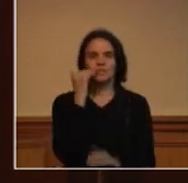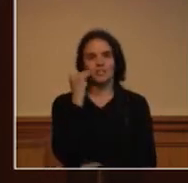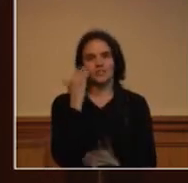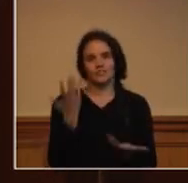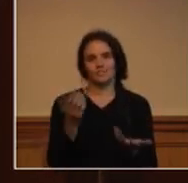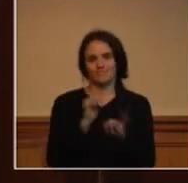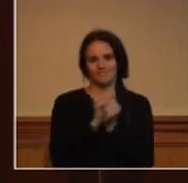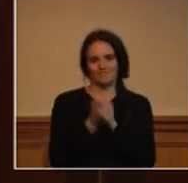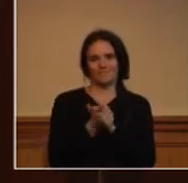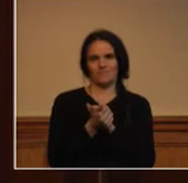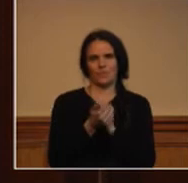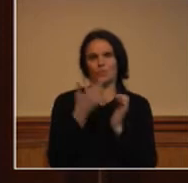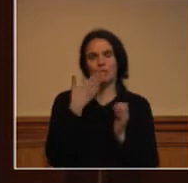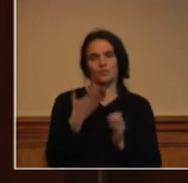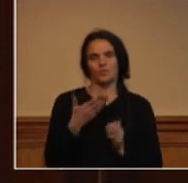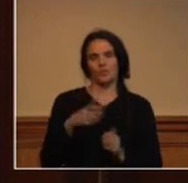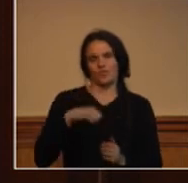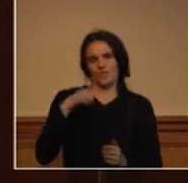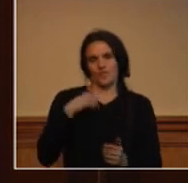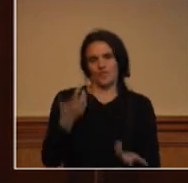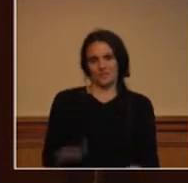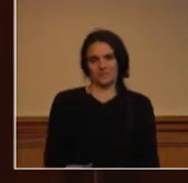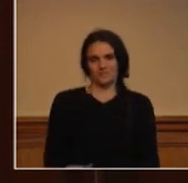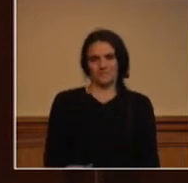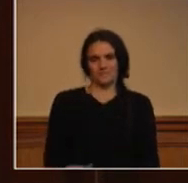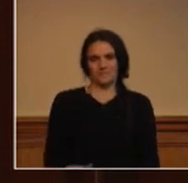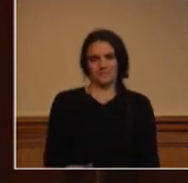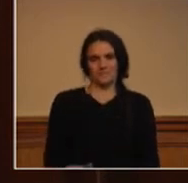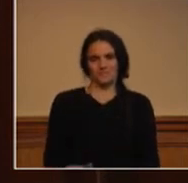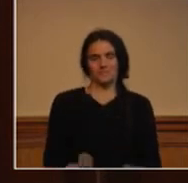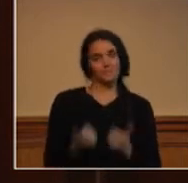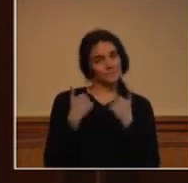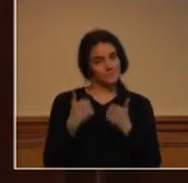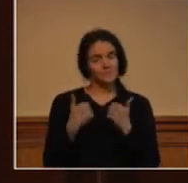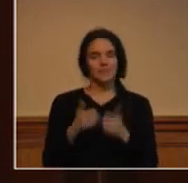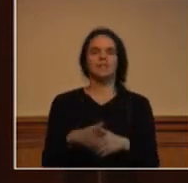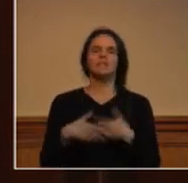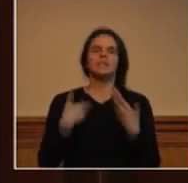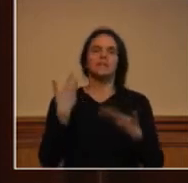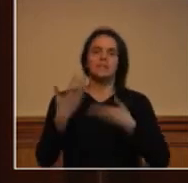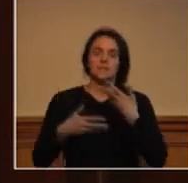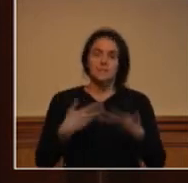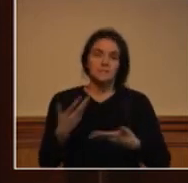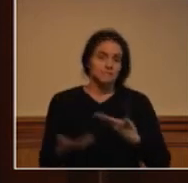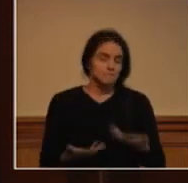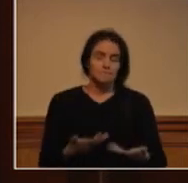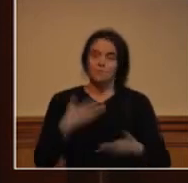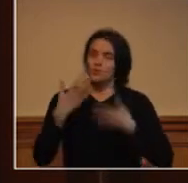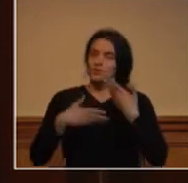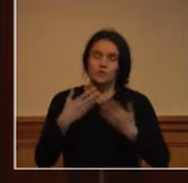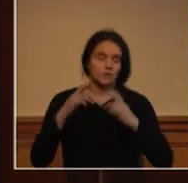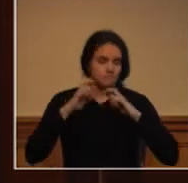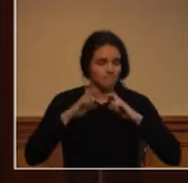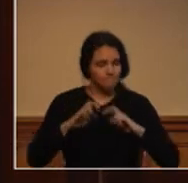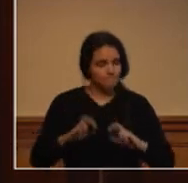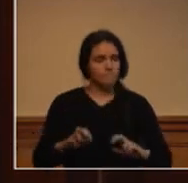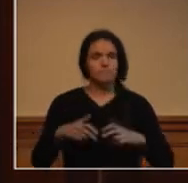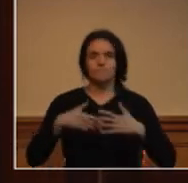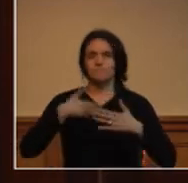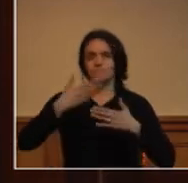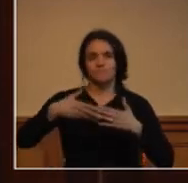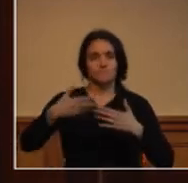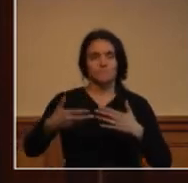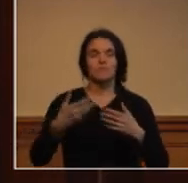la adolescencia. Pues muy bien, seguimos entonces adelante con el proceso de investigación. Ya estábamos un poquito